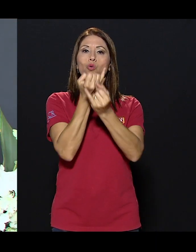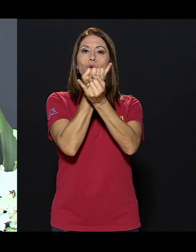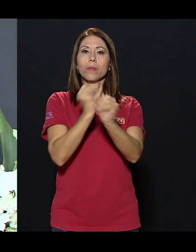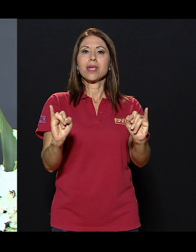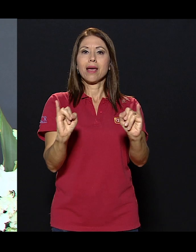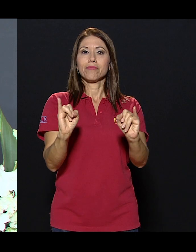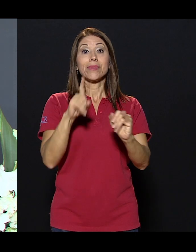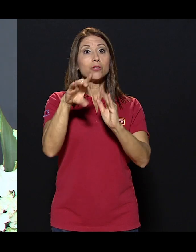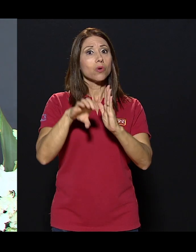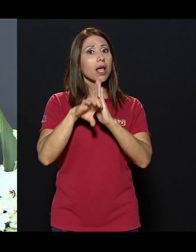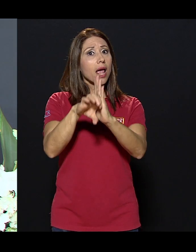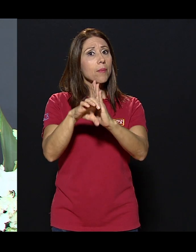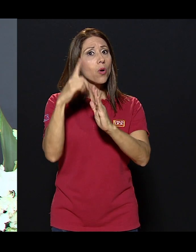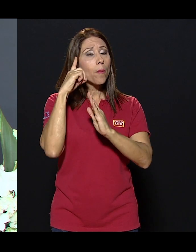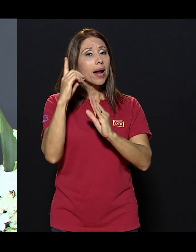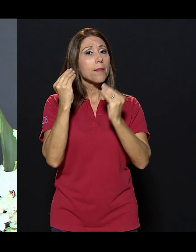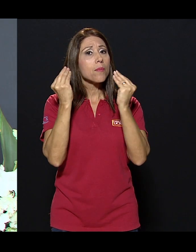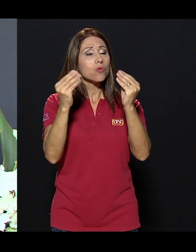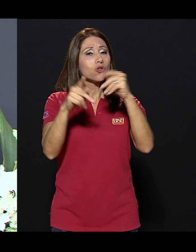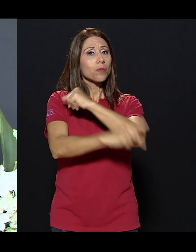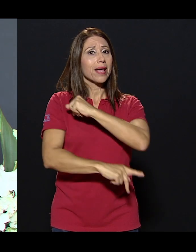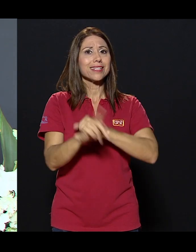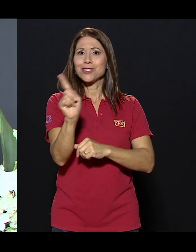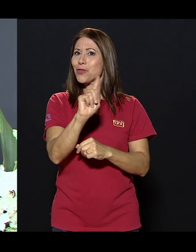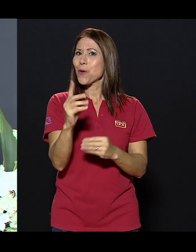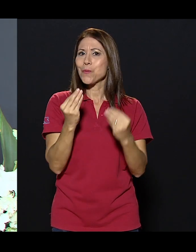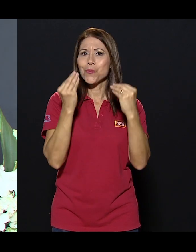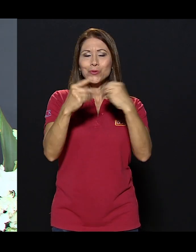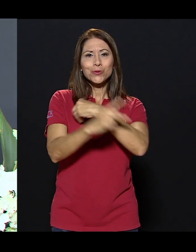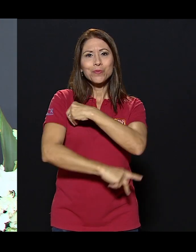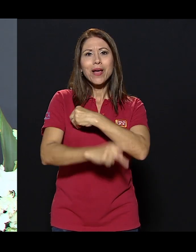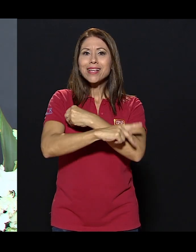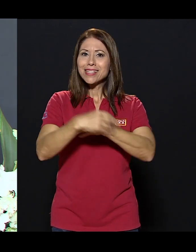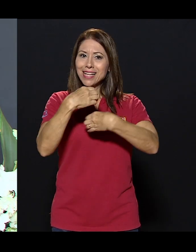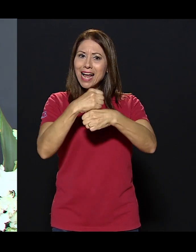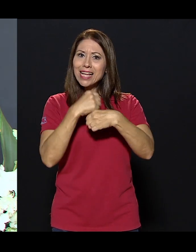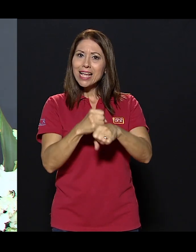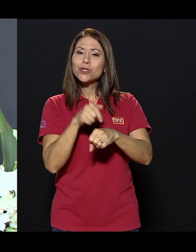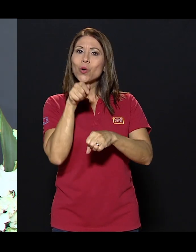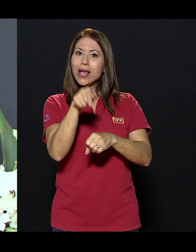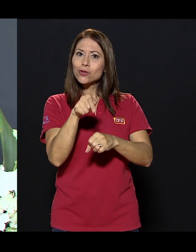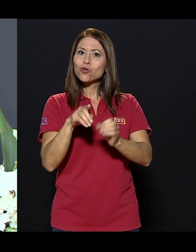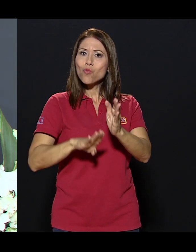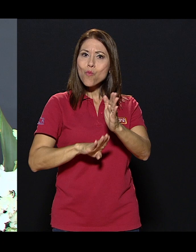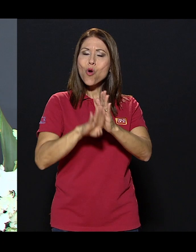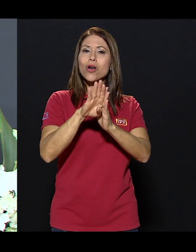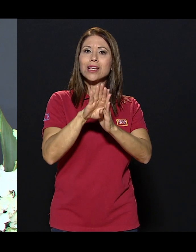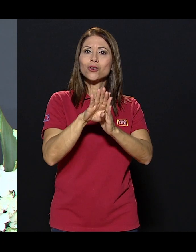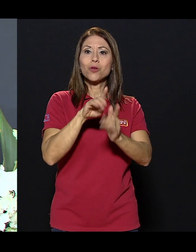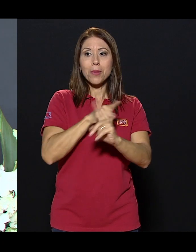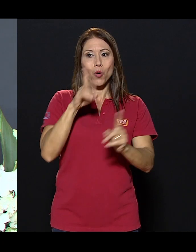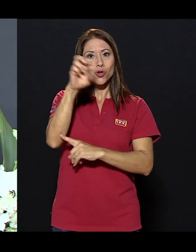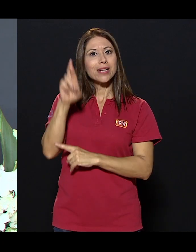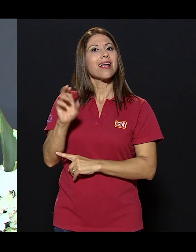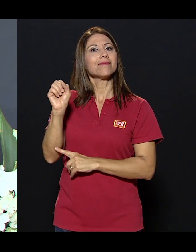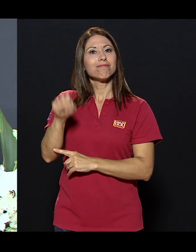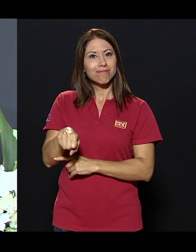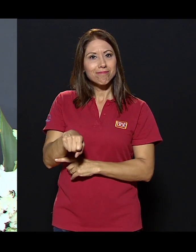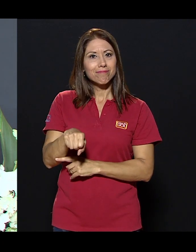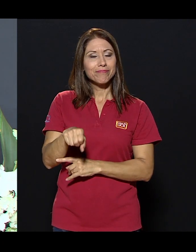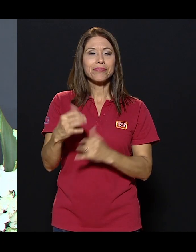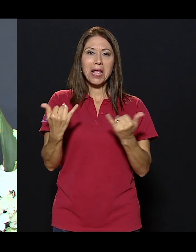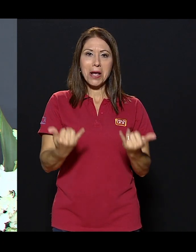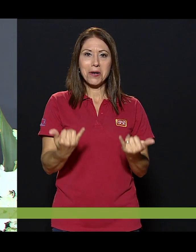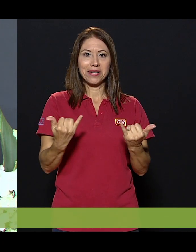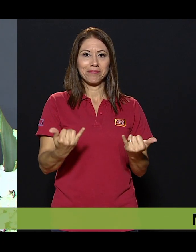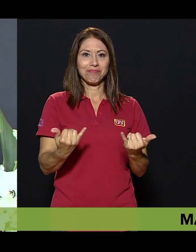que es un ejemplo para muchos países. No muchos estados han realizado este tipo de progreso, Costa